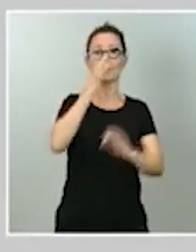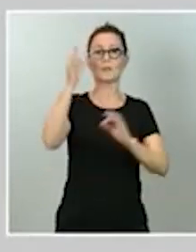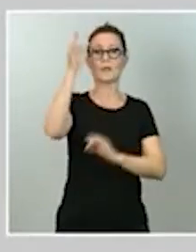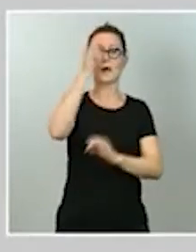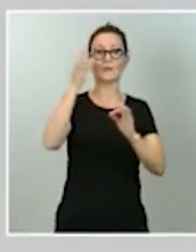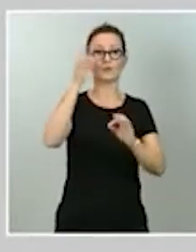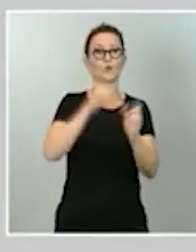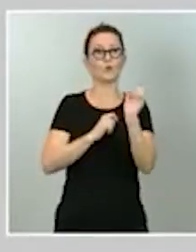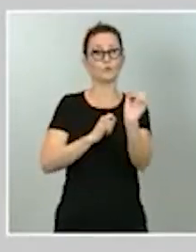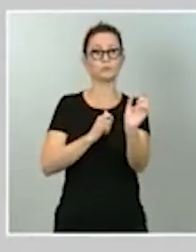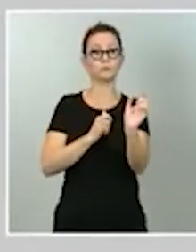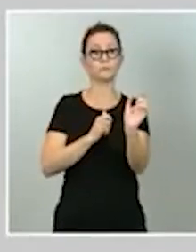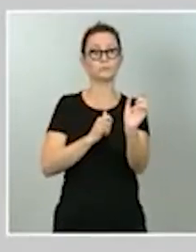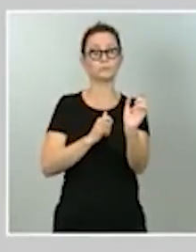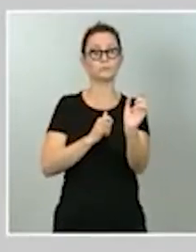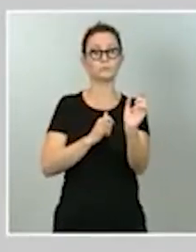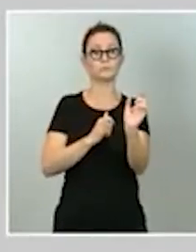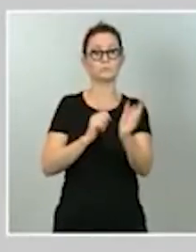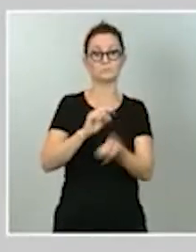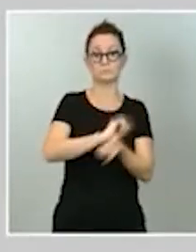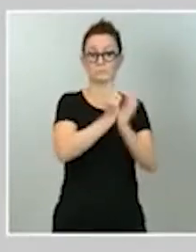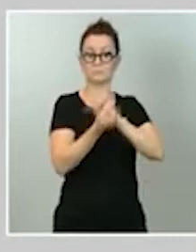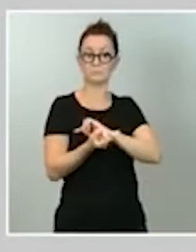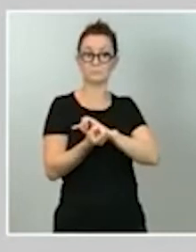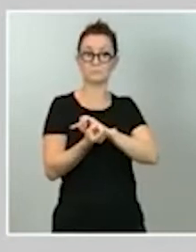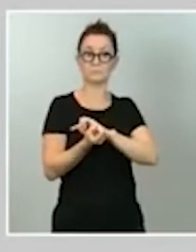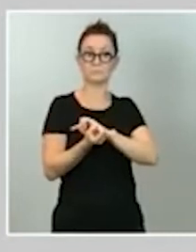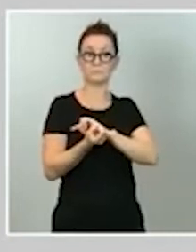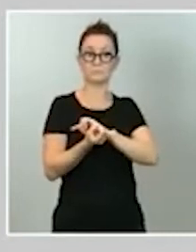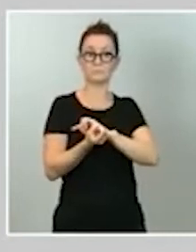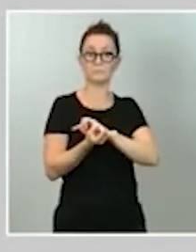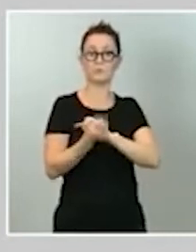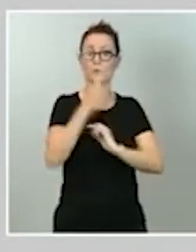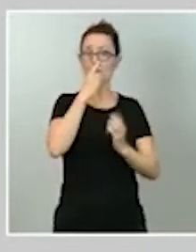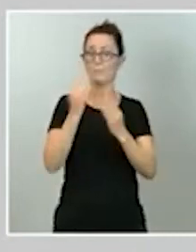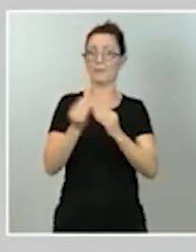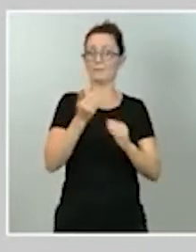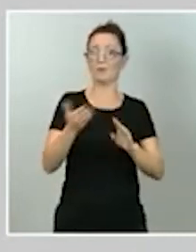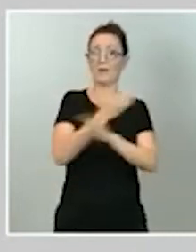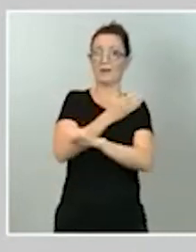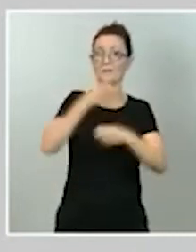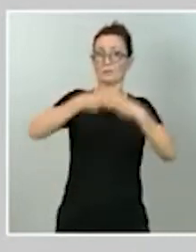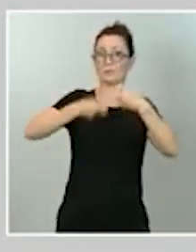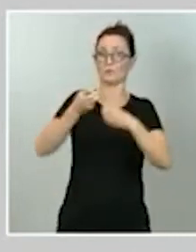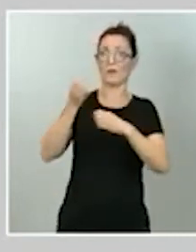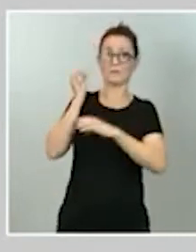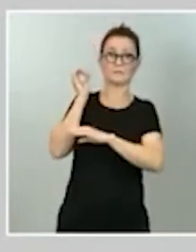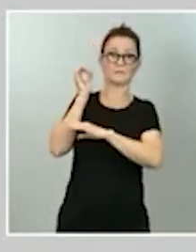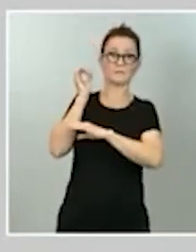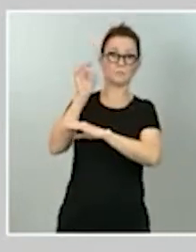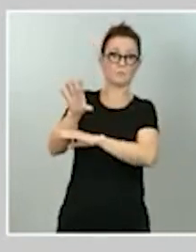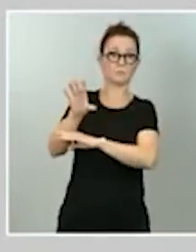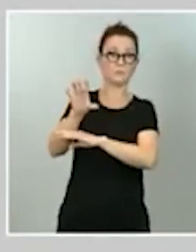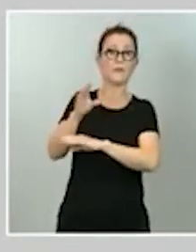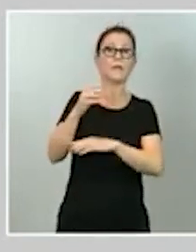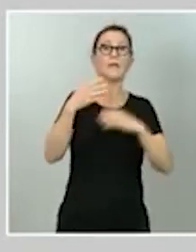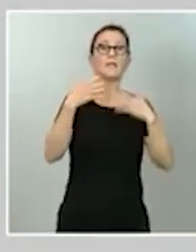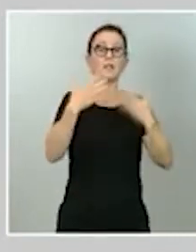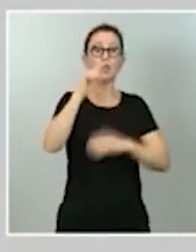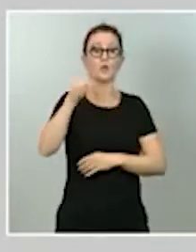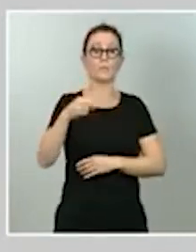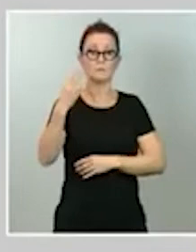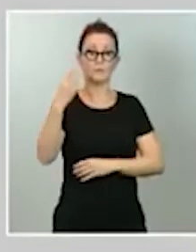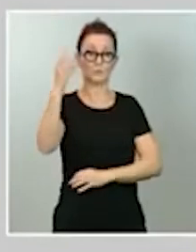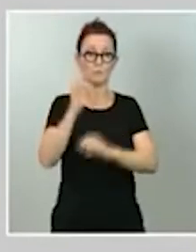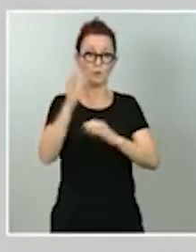variado respecto a la previsión que se manda a bruselas que quiero recordarles que estaba en torno al 10 3% una cifra